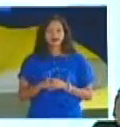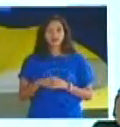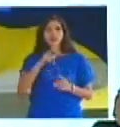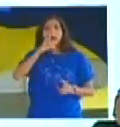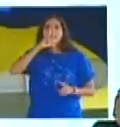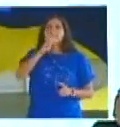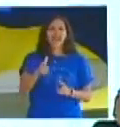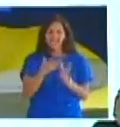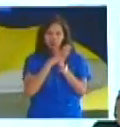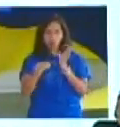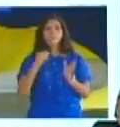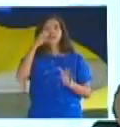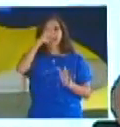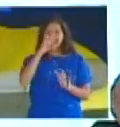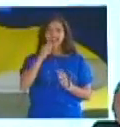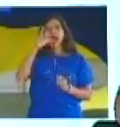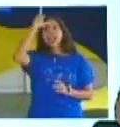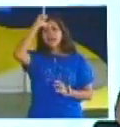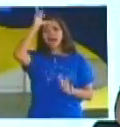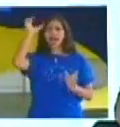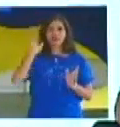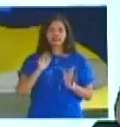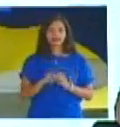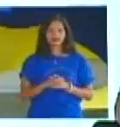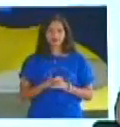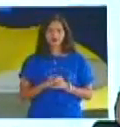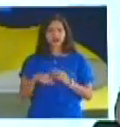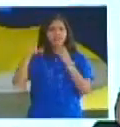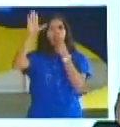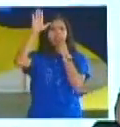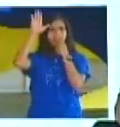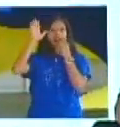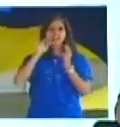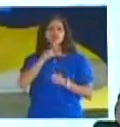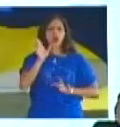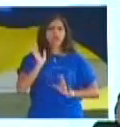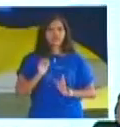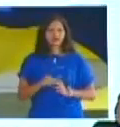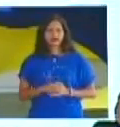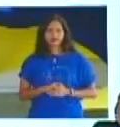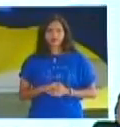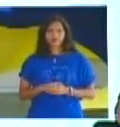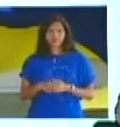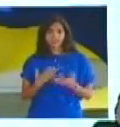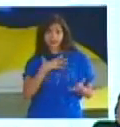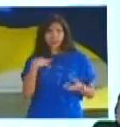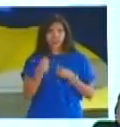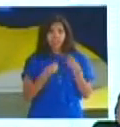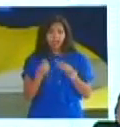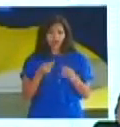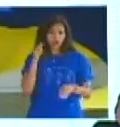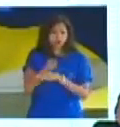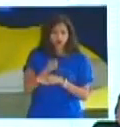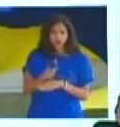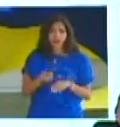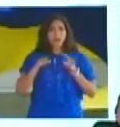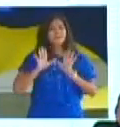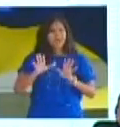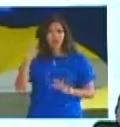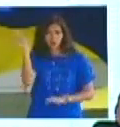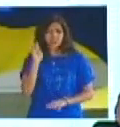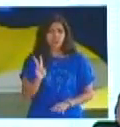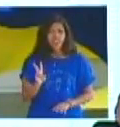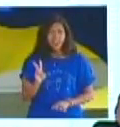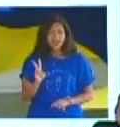imitación del fascismo alemán, del fascismo hitleriano. y pretendieron imponerle un paro a los